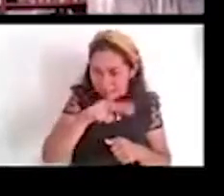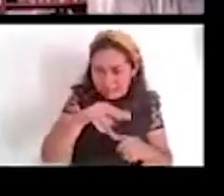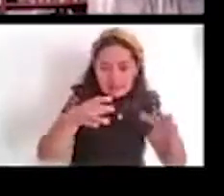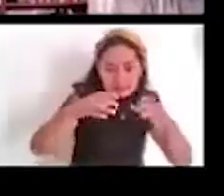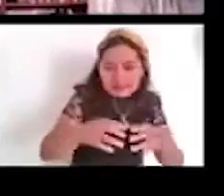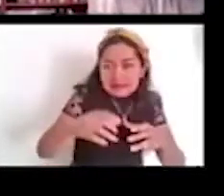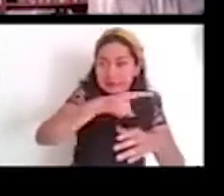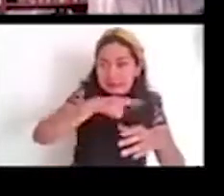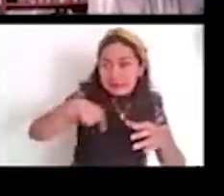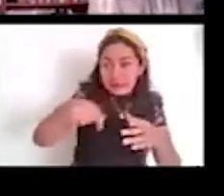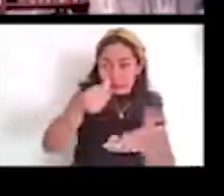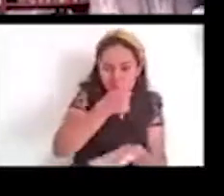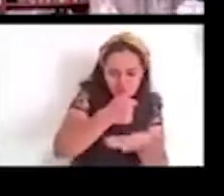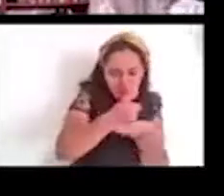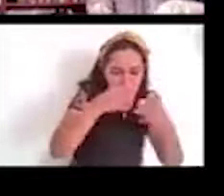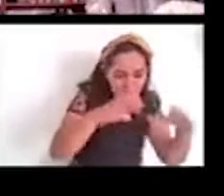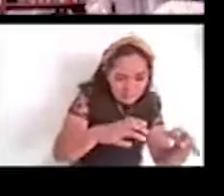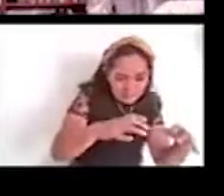como Teotihuacán?